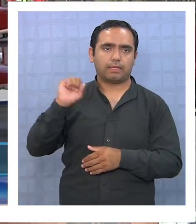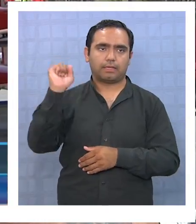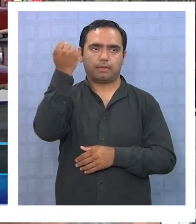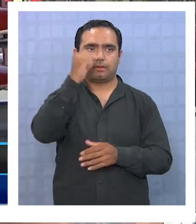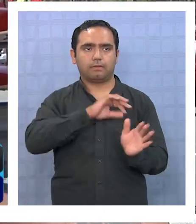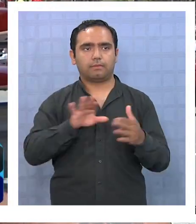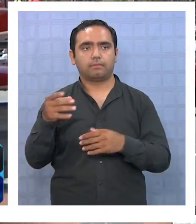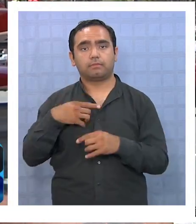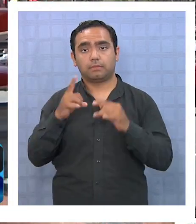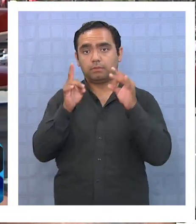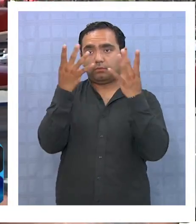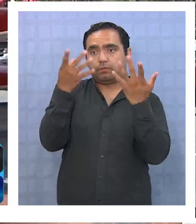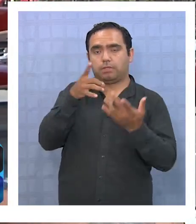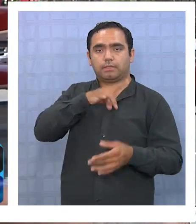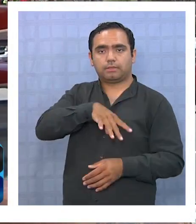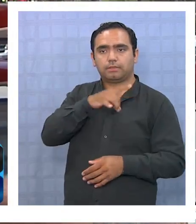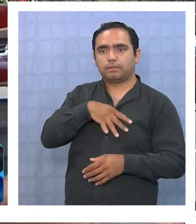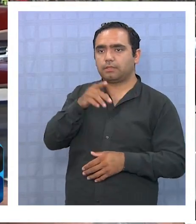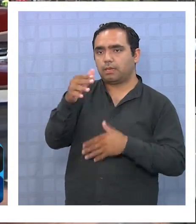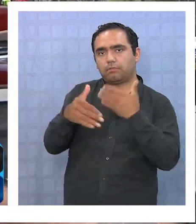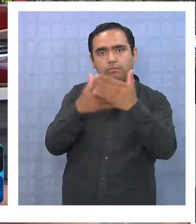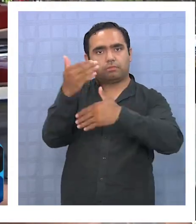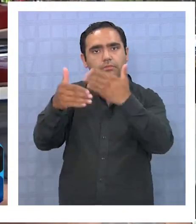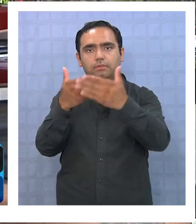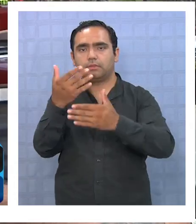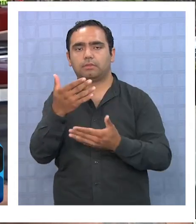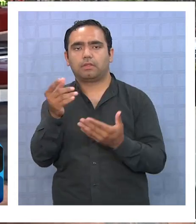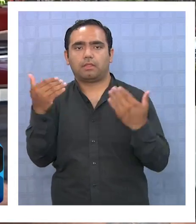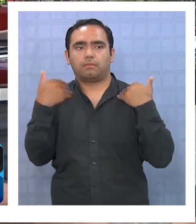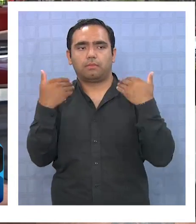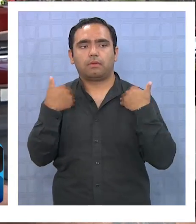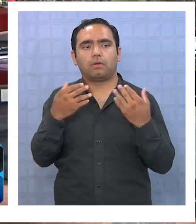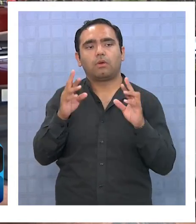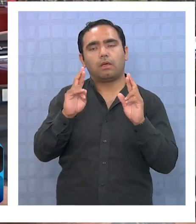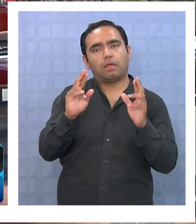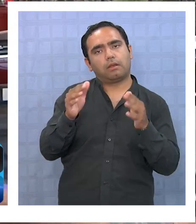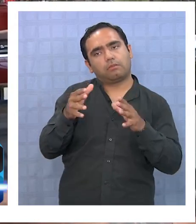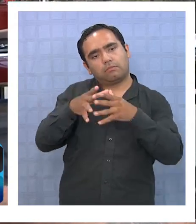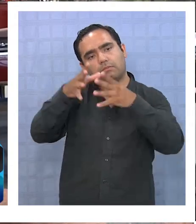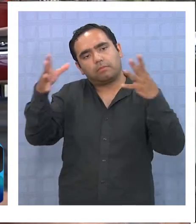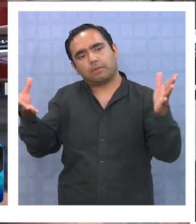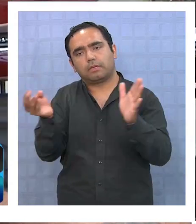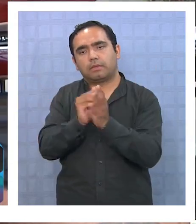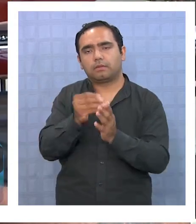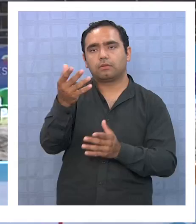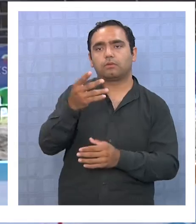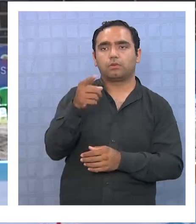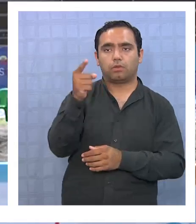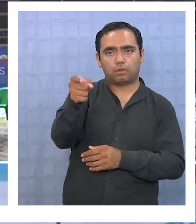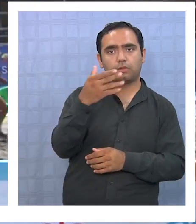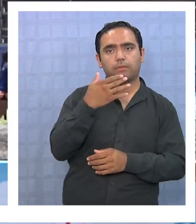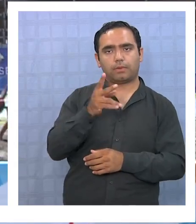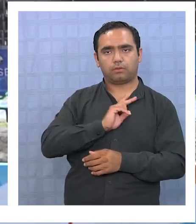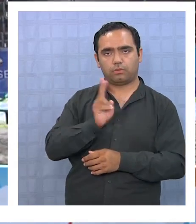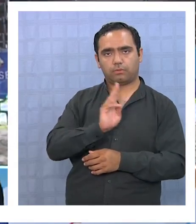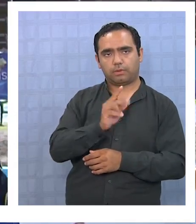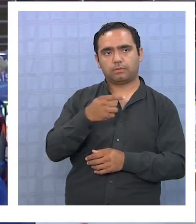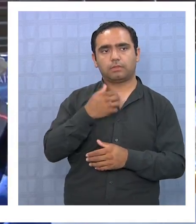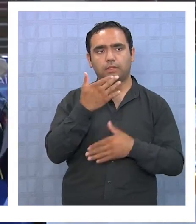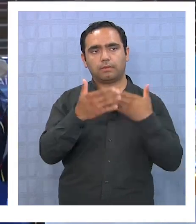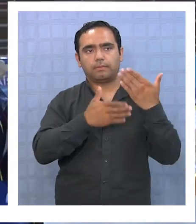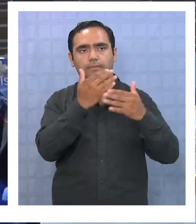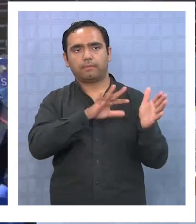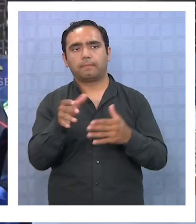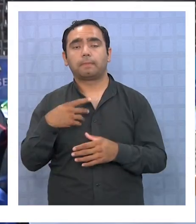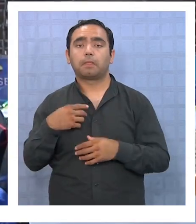sorprende mucho Chile, ha crecido mucho en el deporte, y esperemos que sigamos creciendo tanto ellos como nosotros, porque esa es la rivalidad. Si no vamos conformes, ya